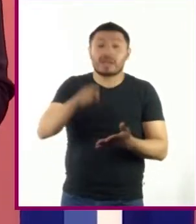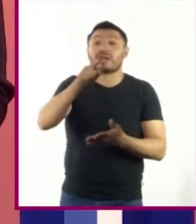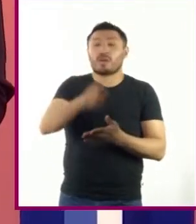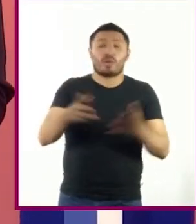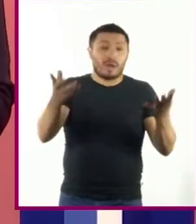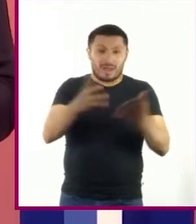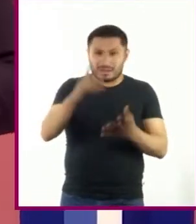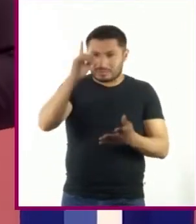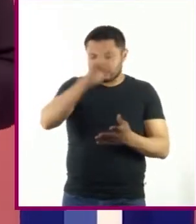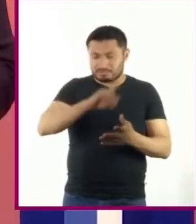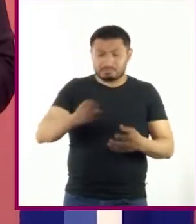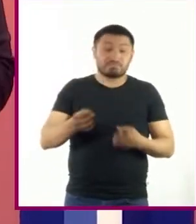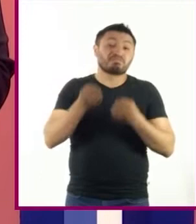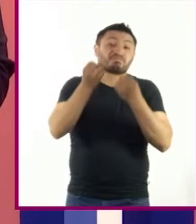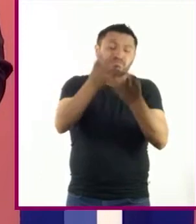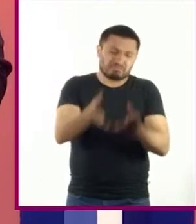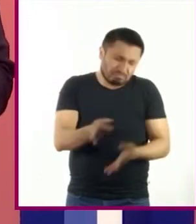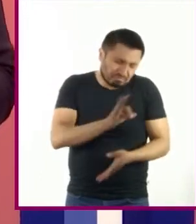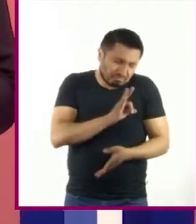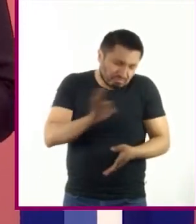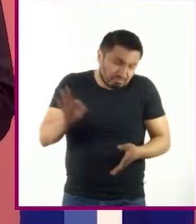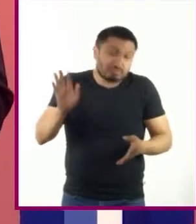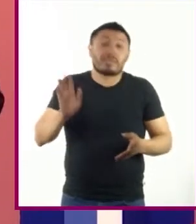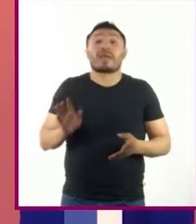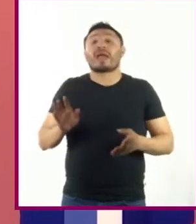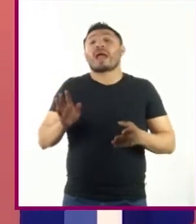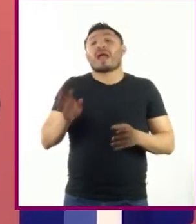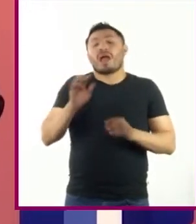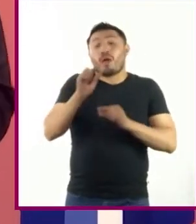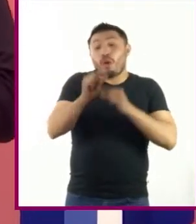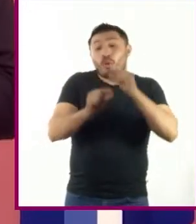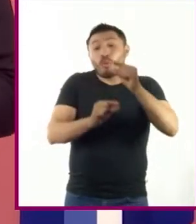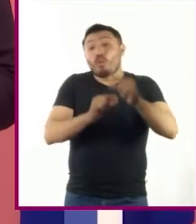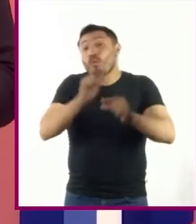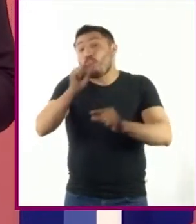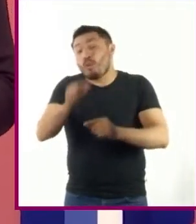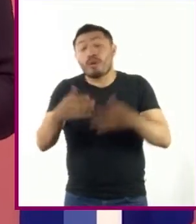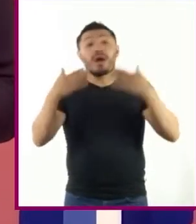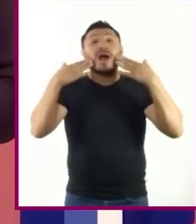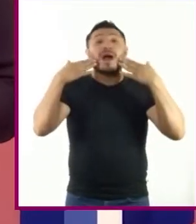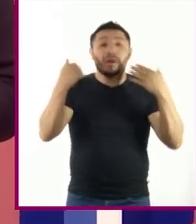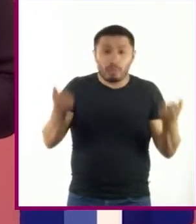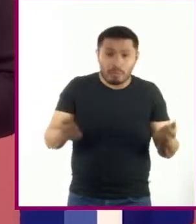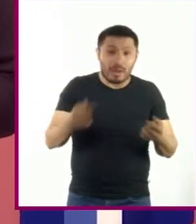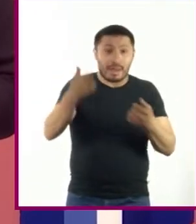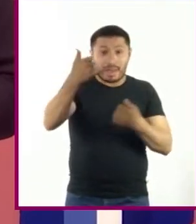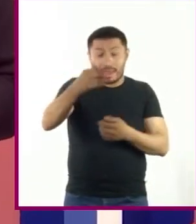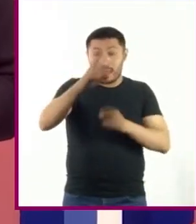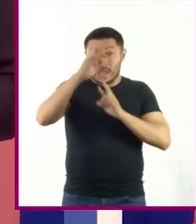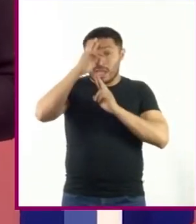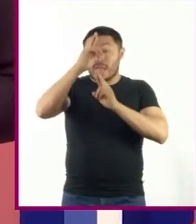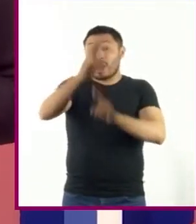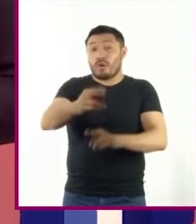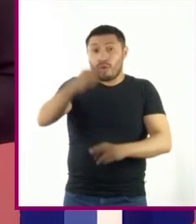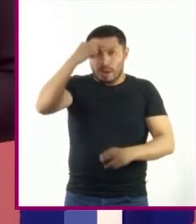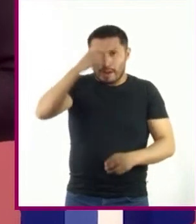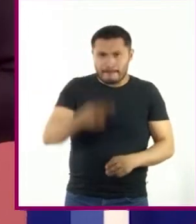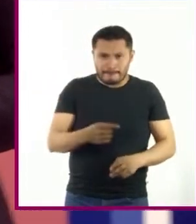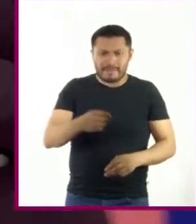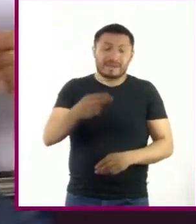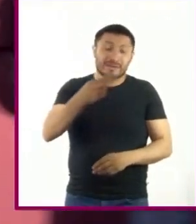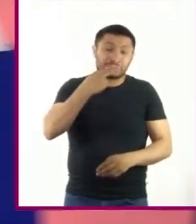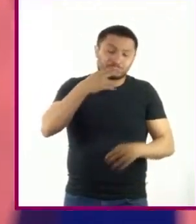esa recomendación. Claro, de manera empática y respetuosa para que realmente le